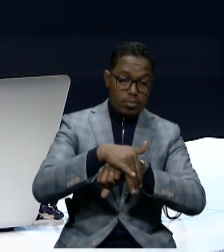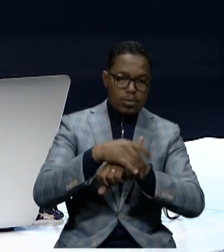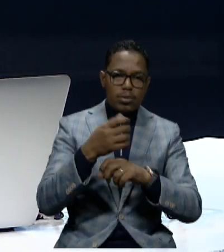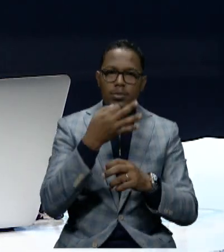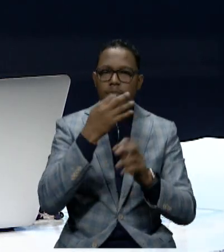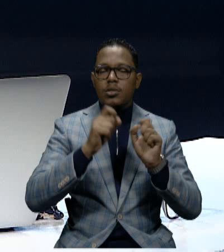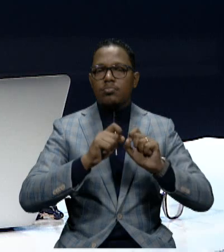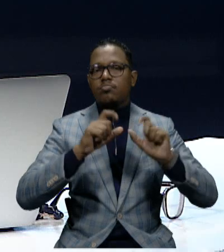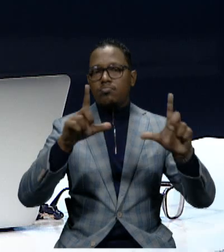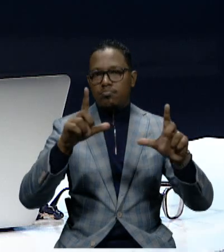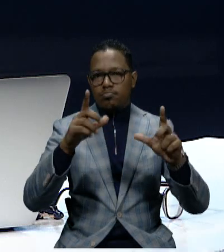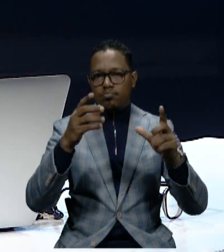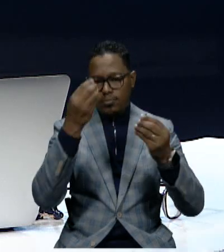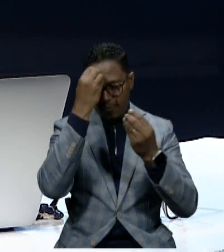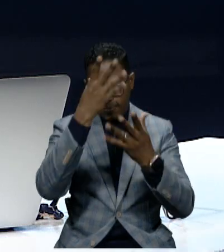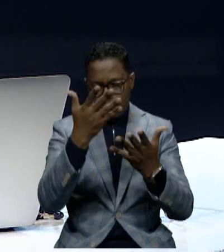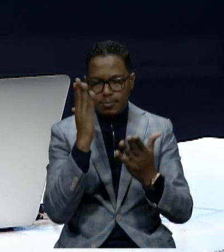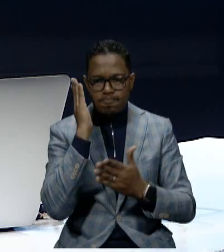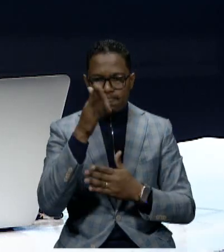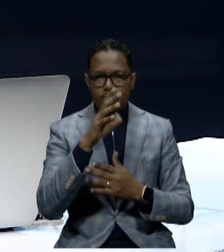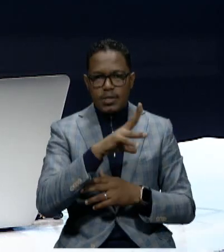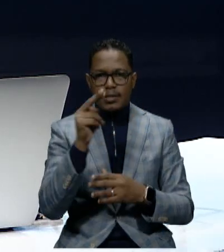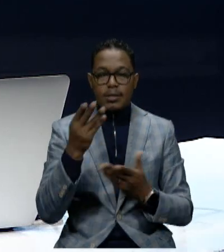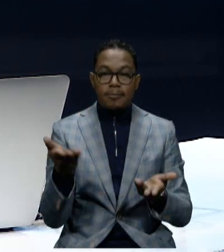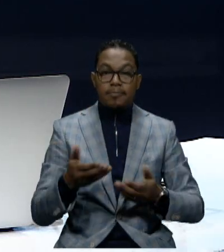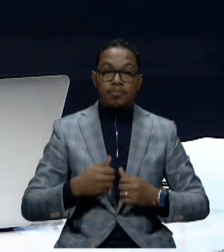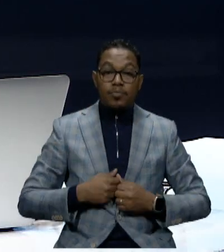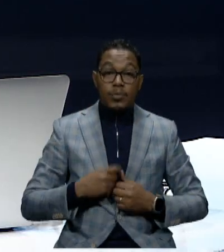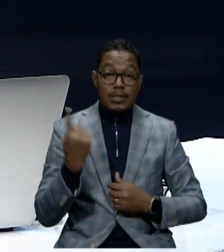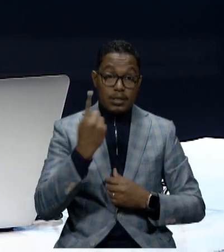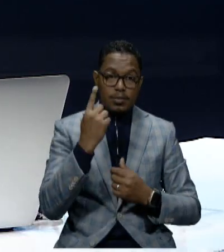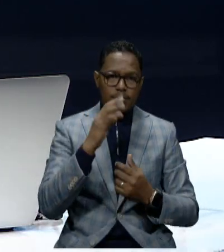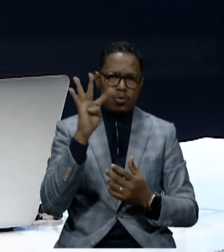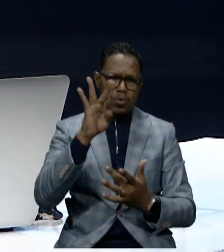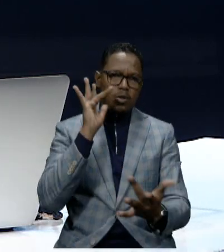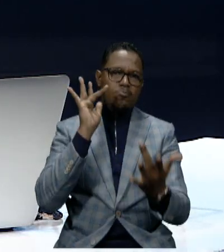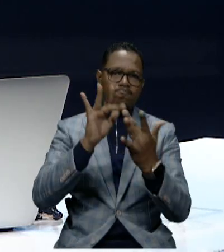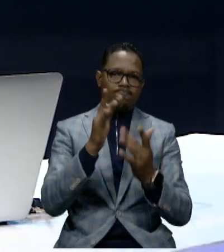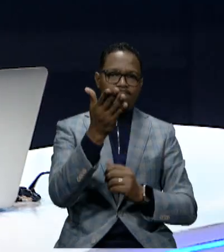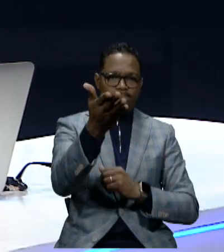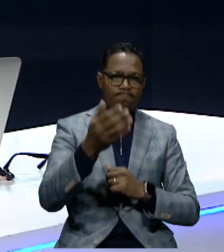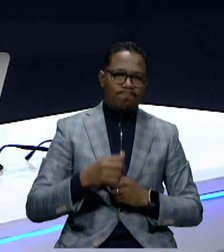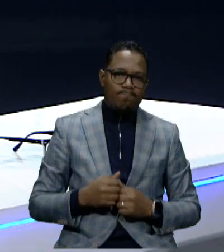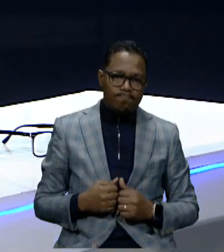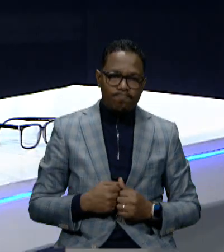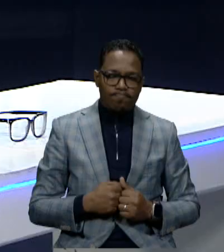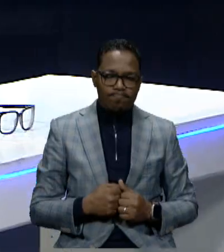nuestras próximas emisiones informativas. Central Noticias, como siempre, el 4 Conecta.